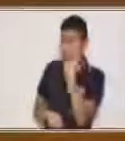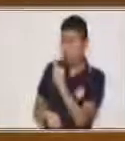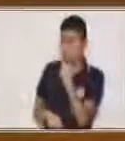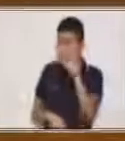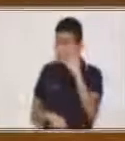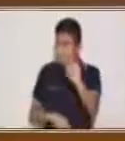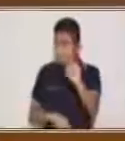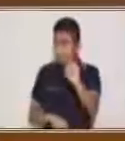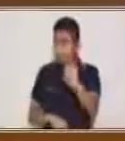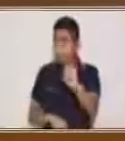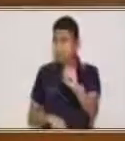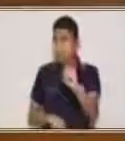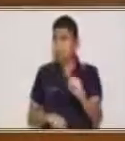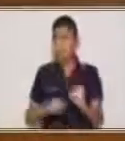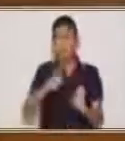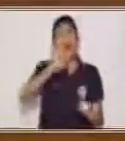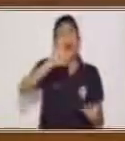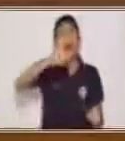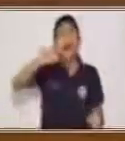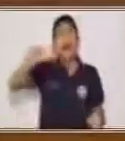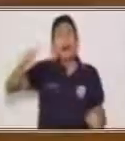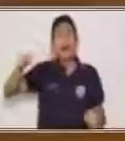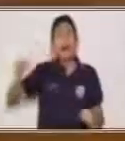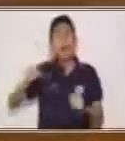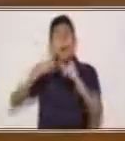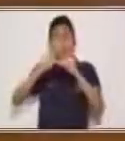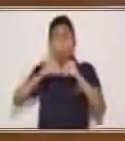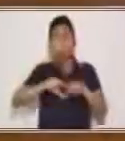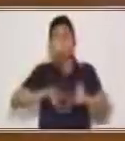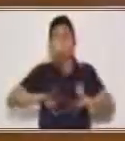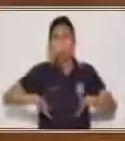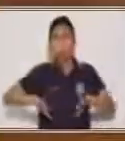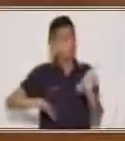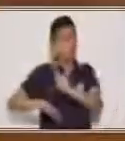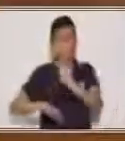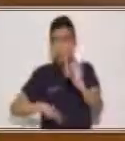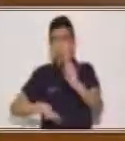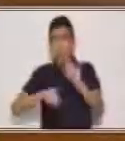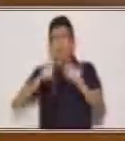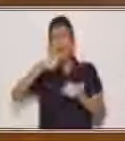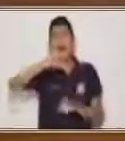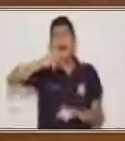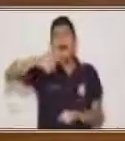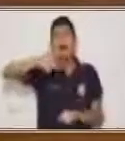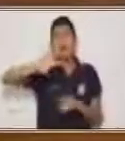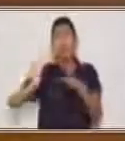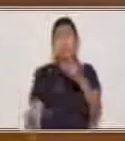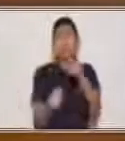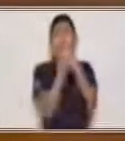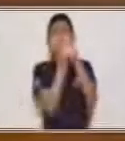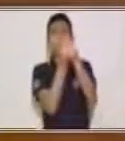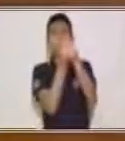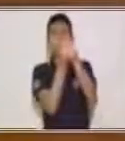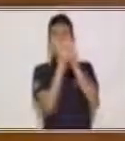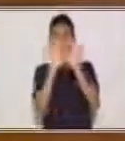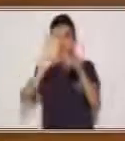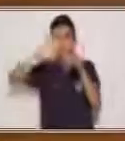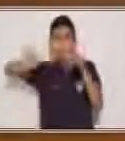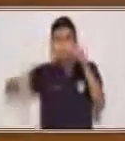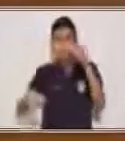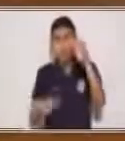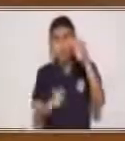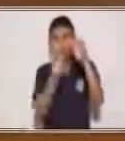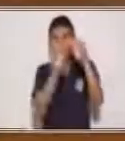has dado cuenta? El agua ya no salió. El agua permanece adentro del vaso. Entonces, ¿qué comprobé? Hice